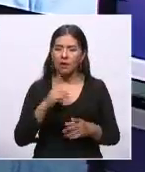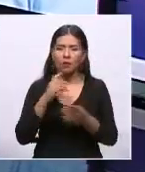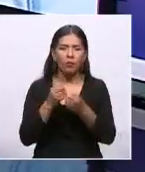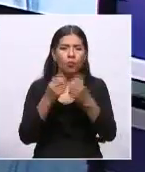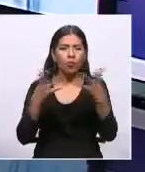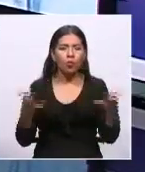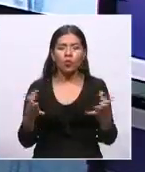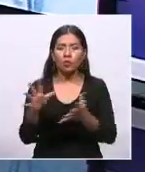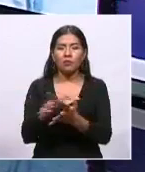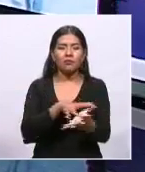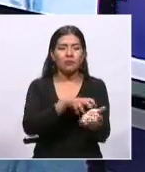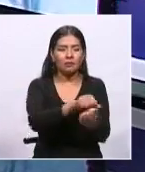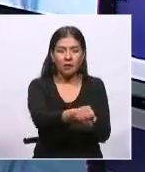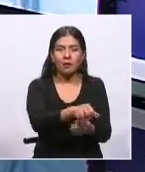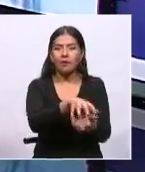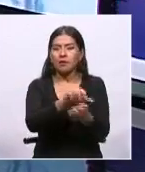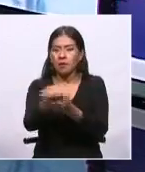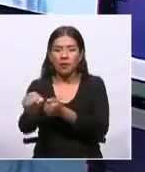daño.